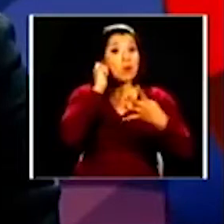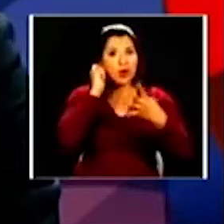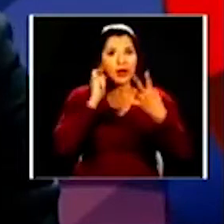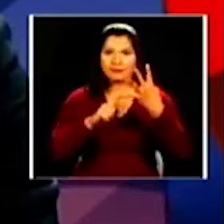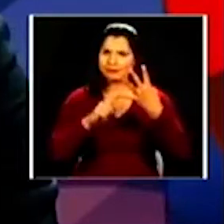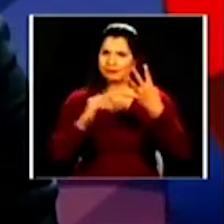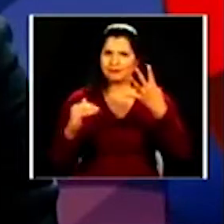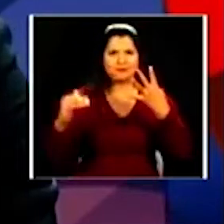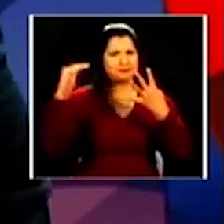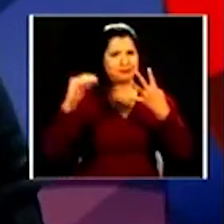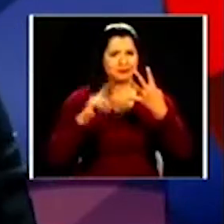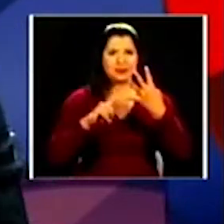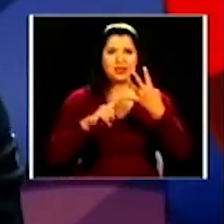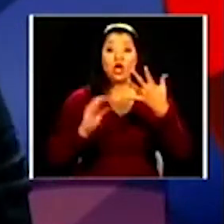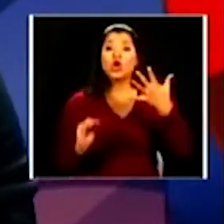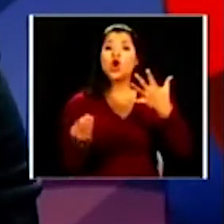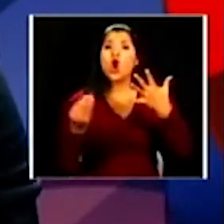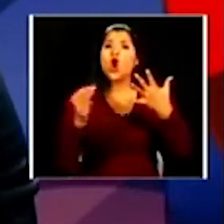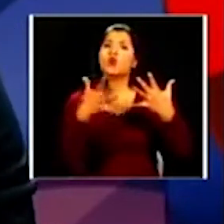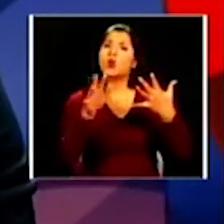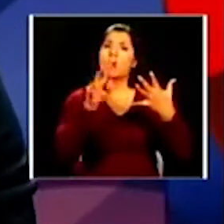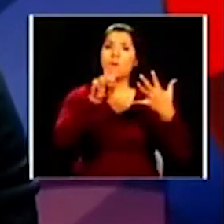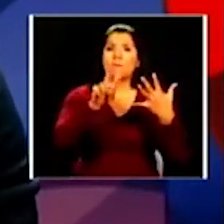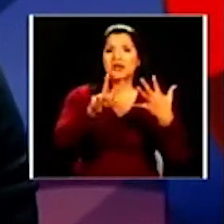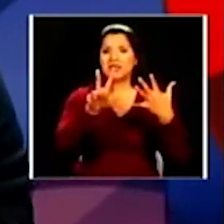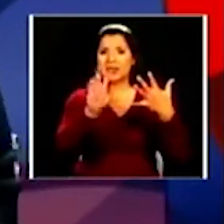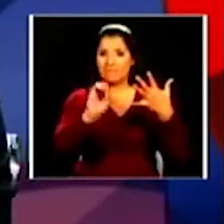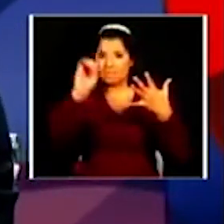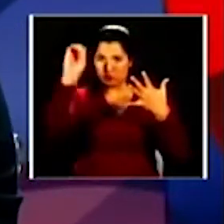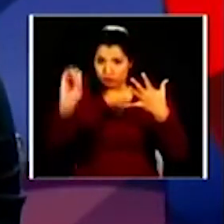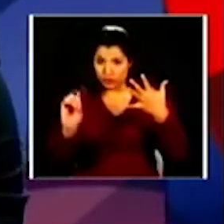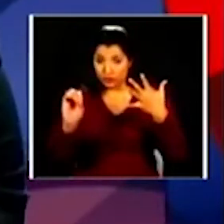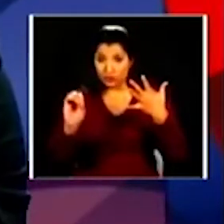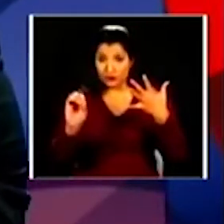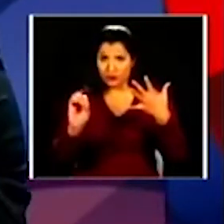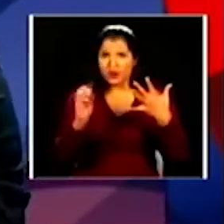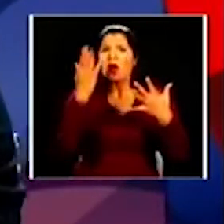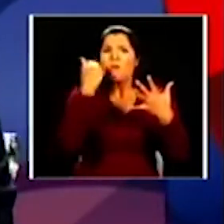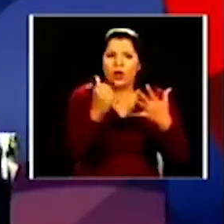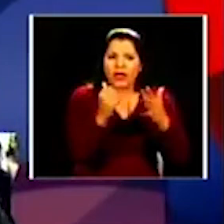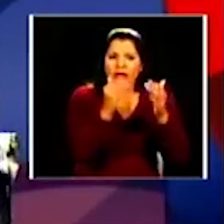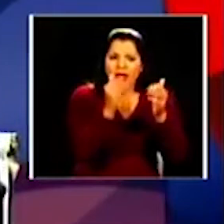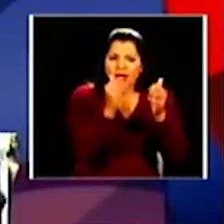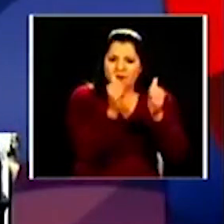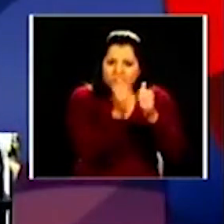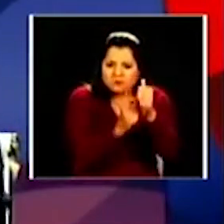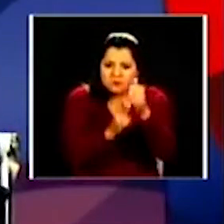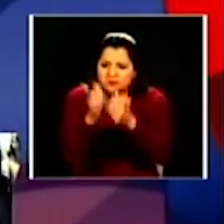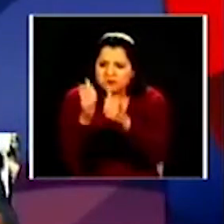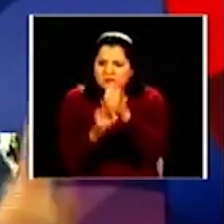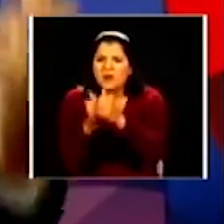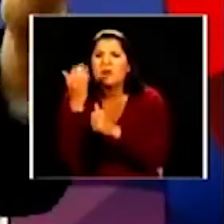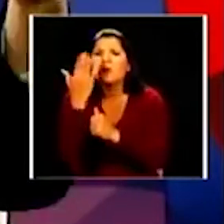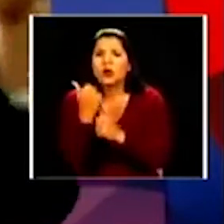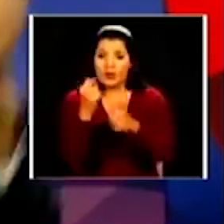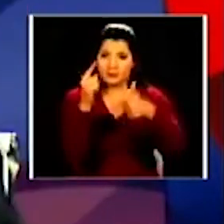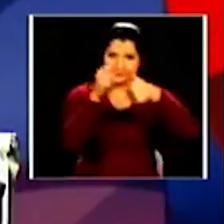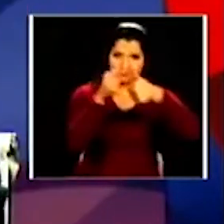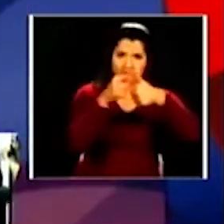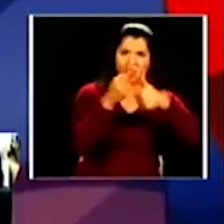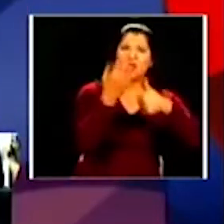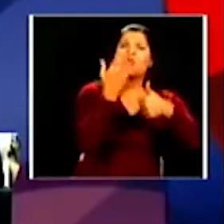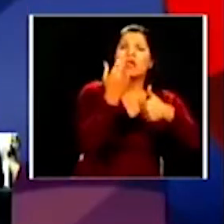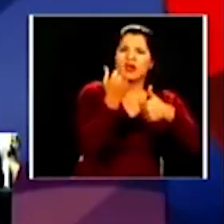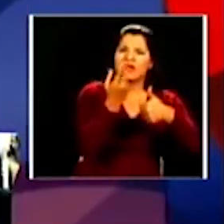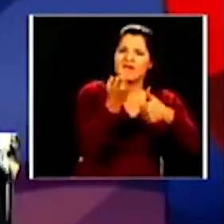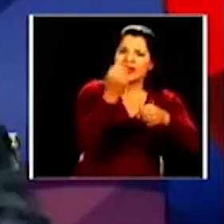en los jóvenes es de cerca del 23%. Es estructural, ¿por qué? Porque uno tiene que ver con educación. Necesitamos mantener a nuestros jóvenes